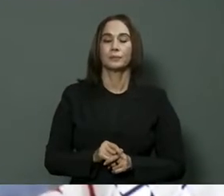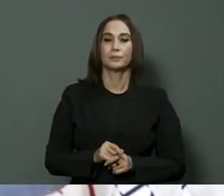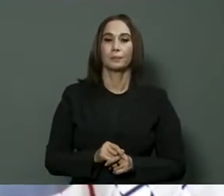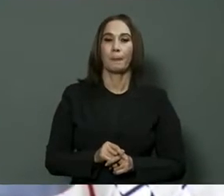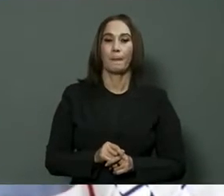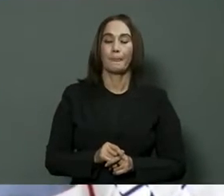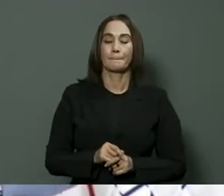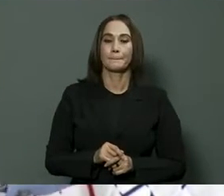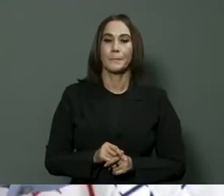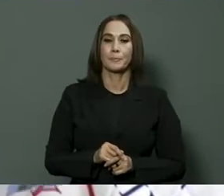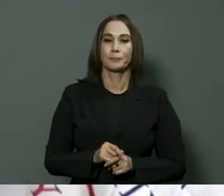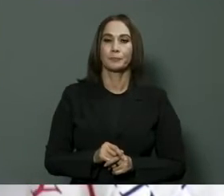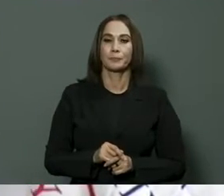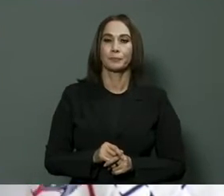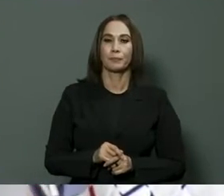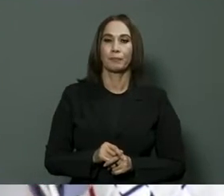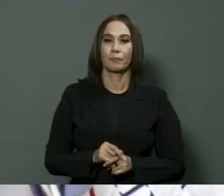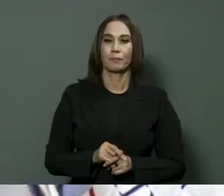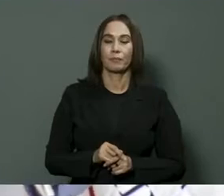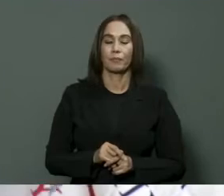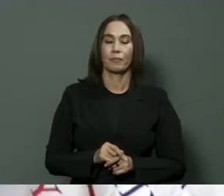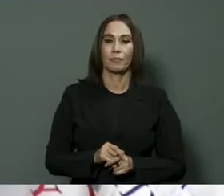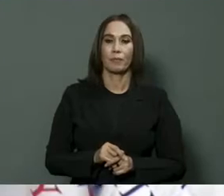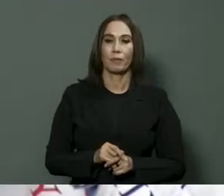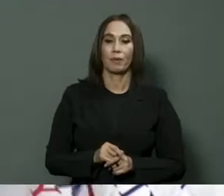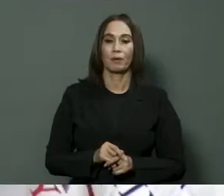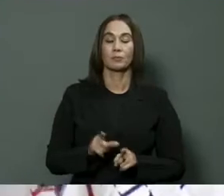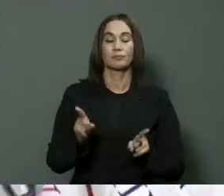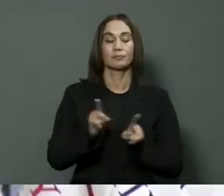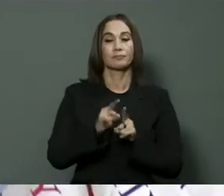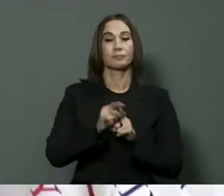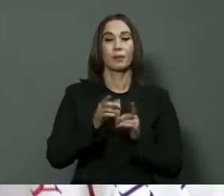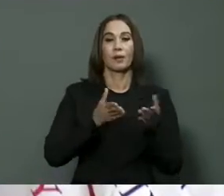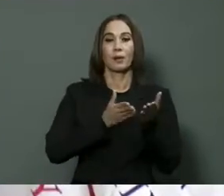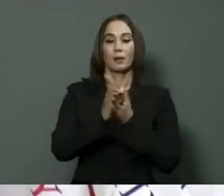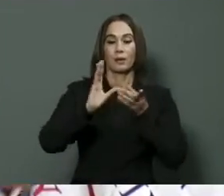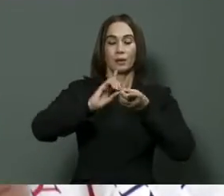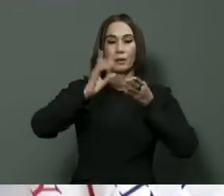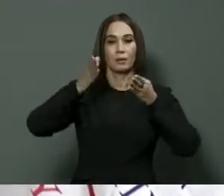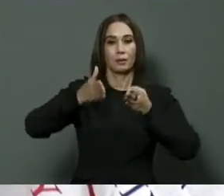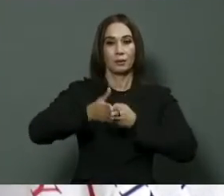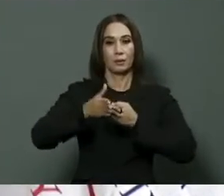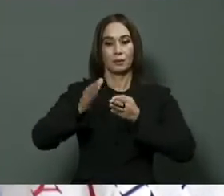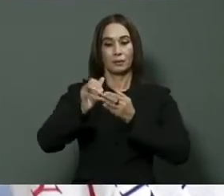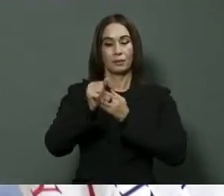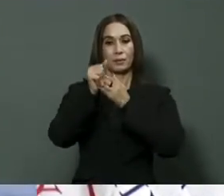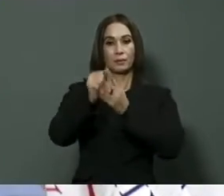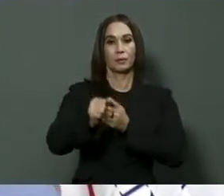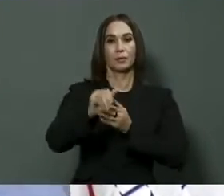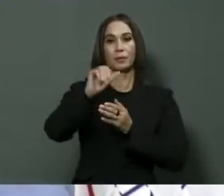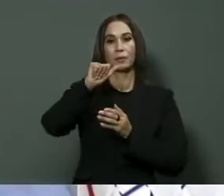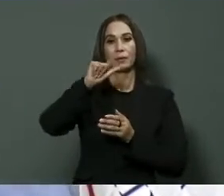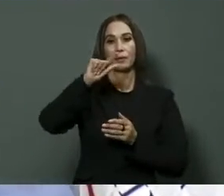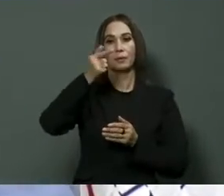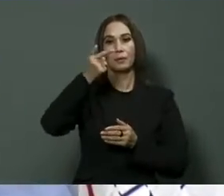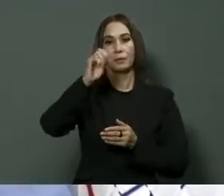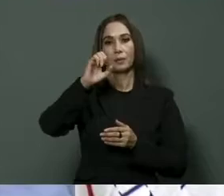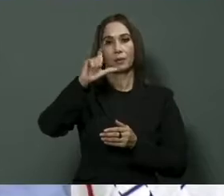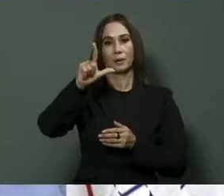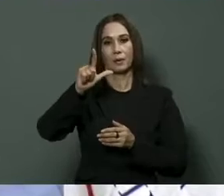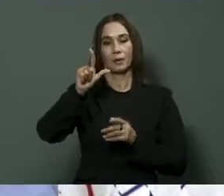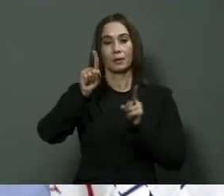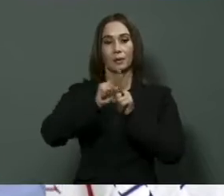de la dirección de planes que dirige Ángel de la Cruz, se van a reparar los 16